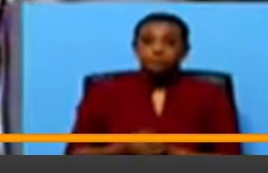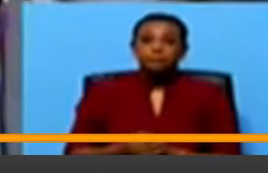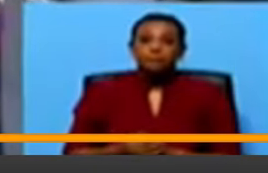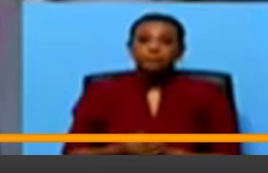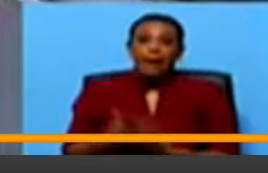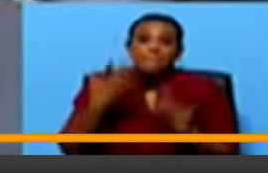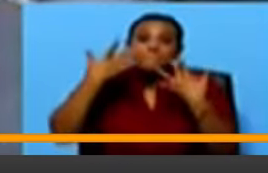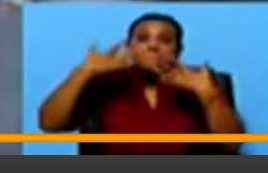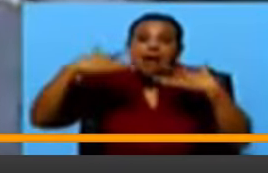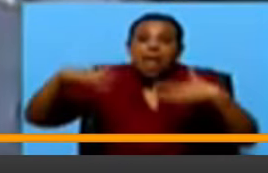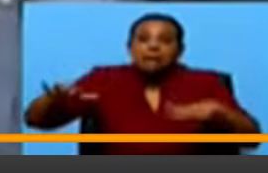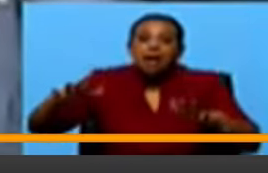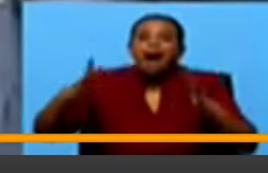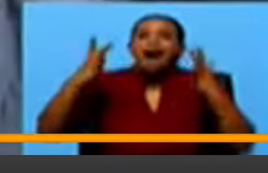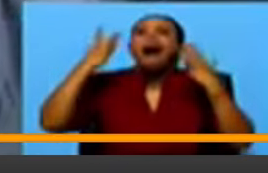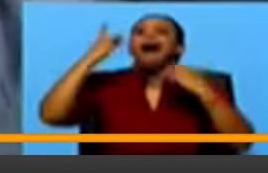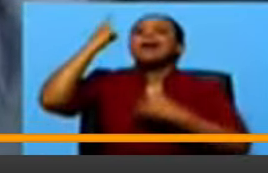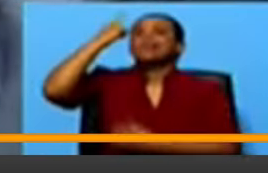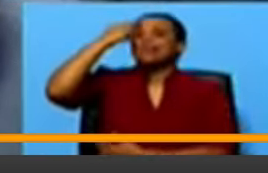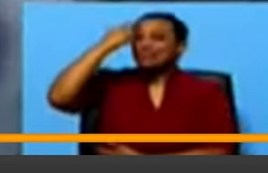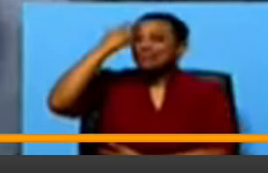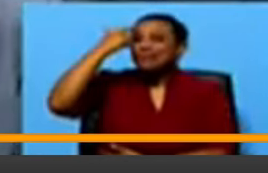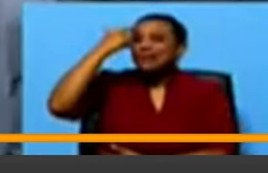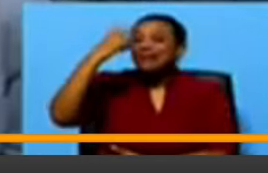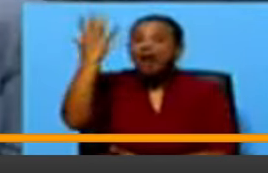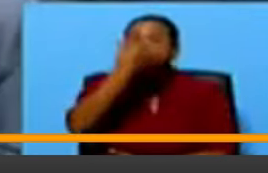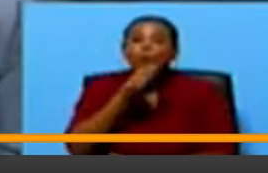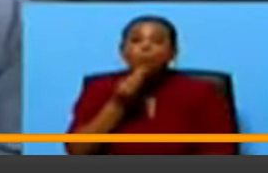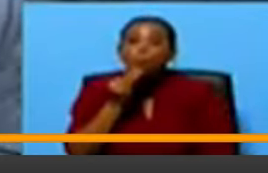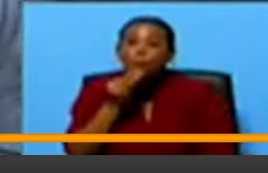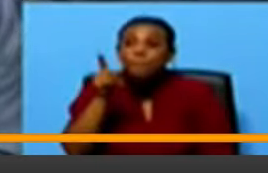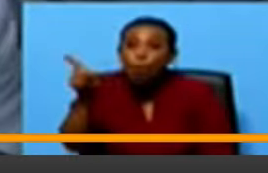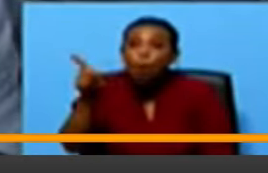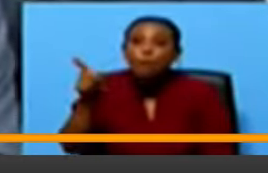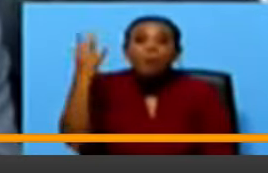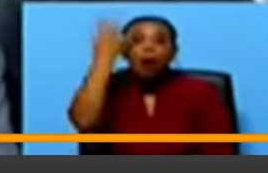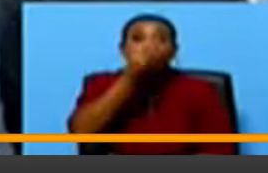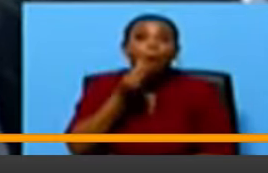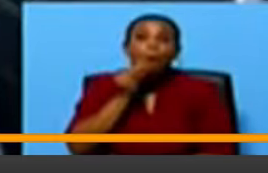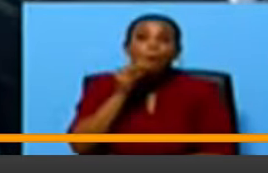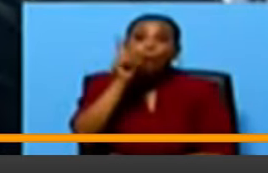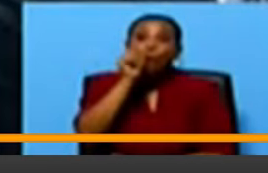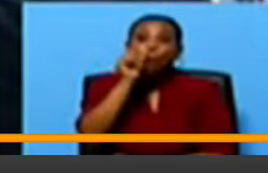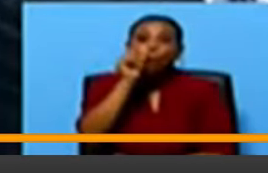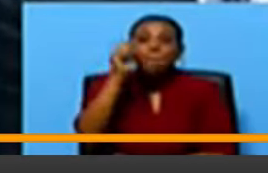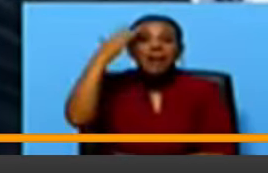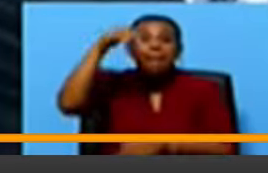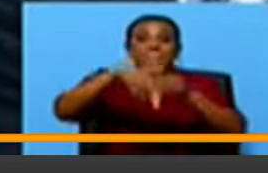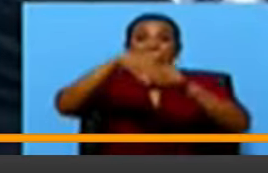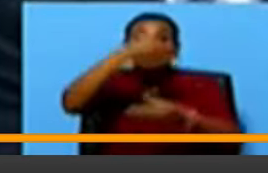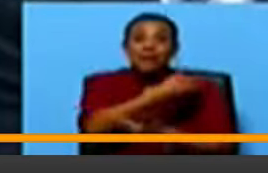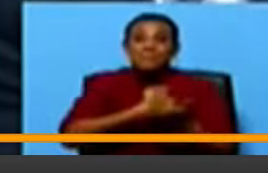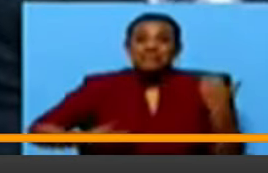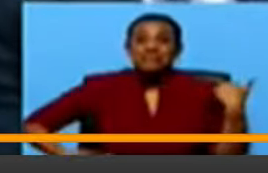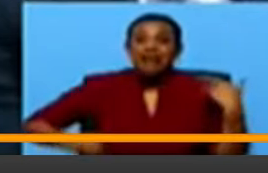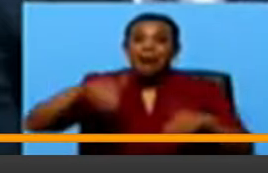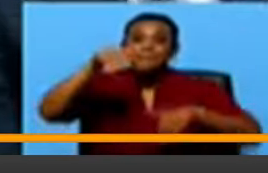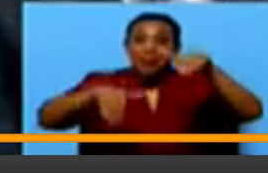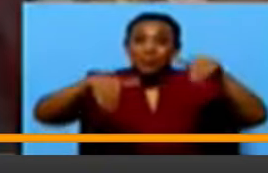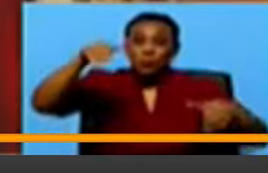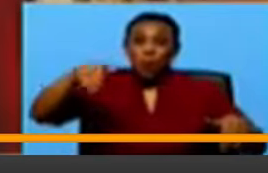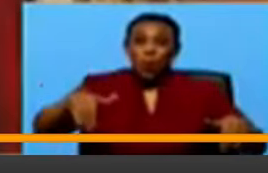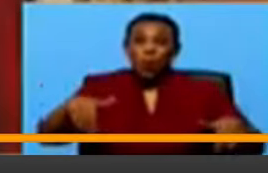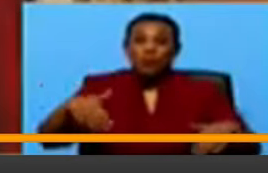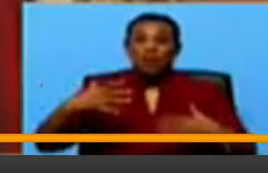Parece que la profecía de aquel muchacho, aquel joven precandidato presidencial,